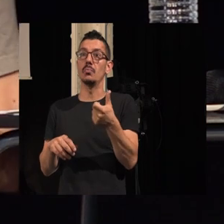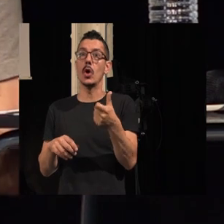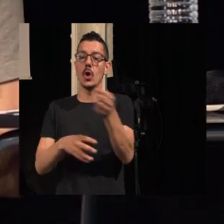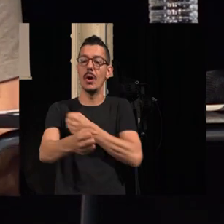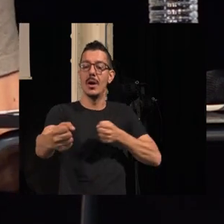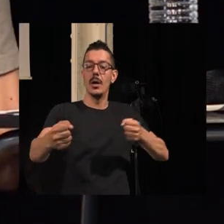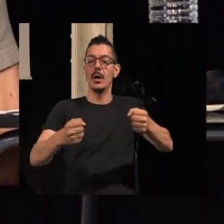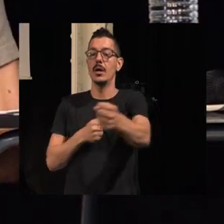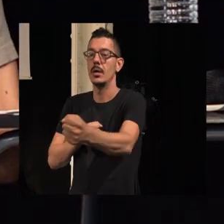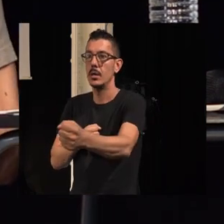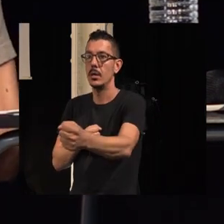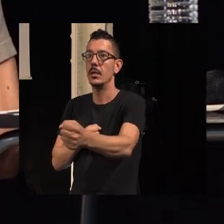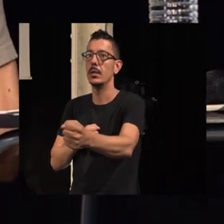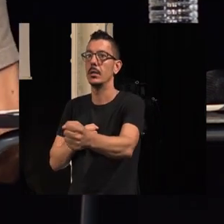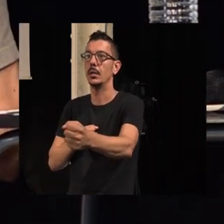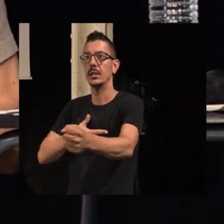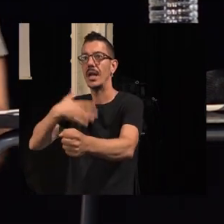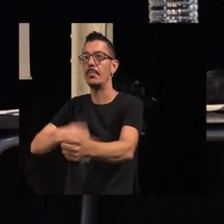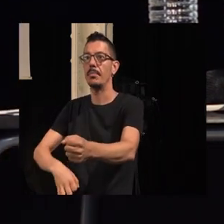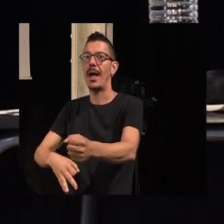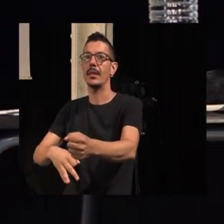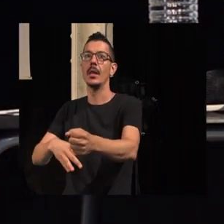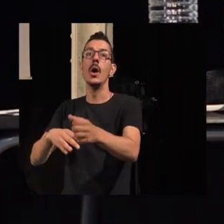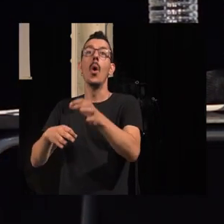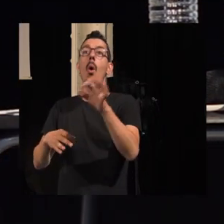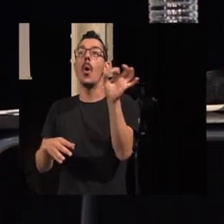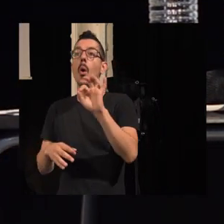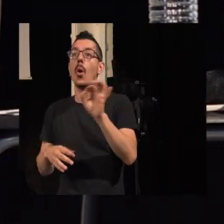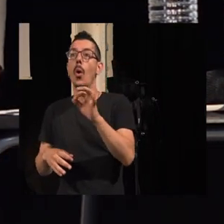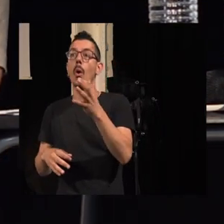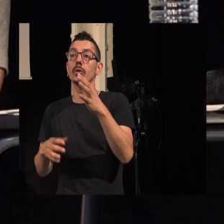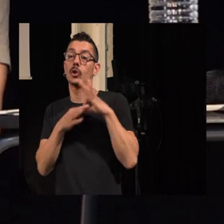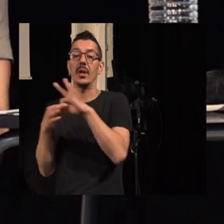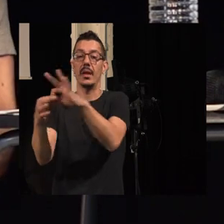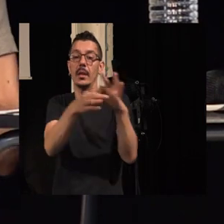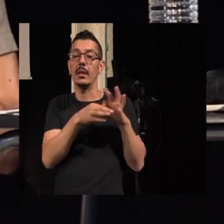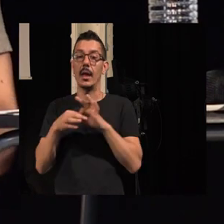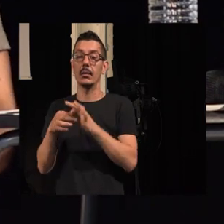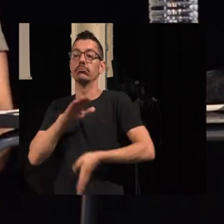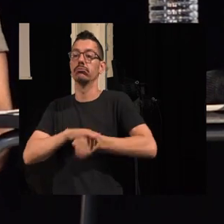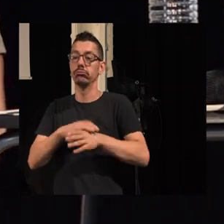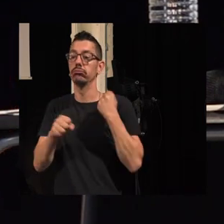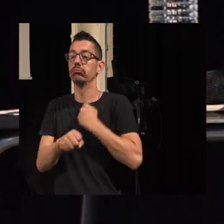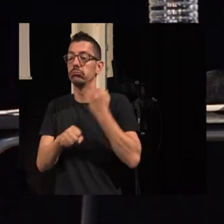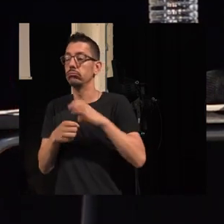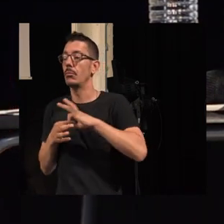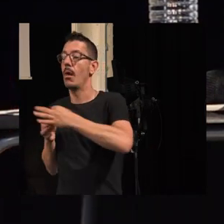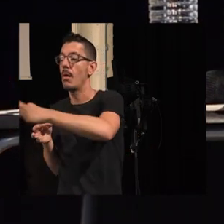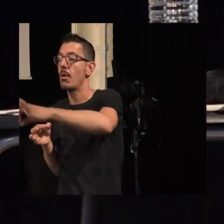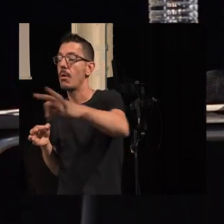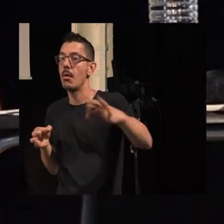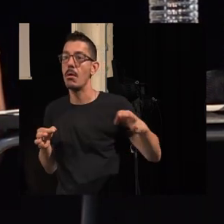otro, de la otra persona, ser capaz de transportarse a la solidaridad y no solo partir para la